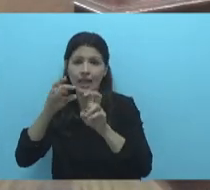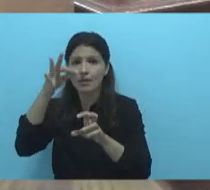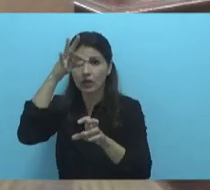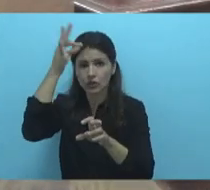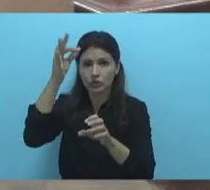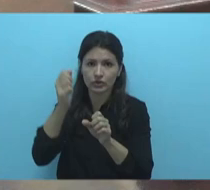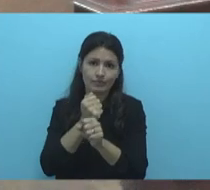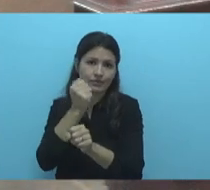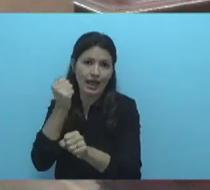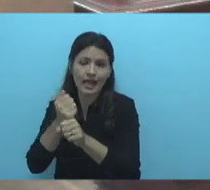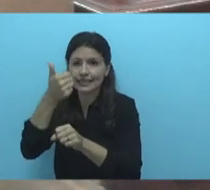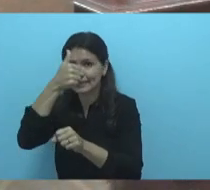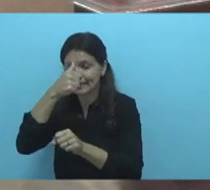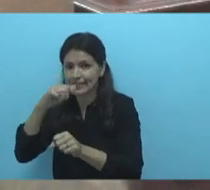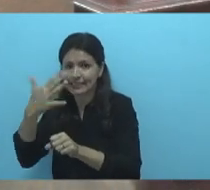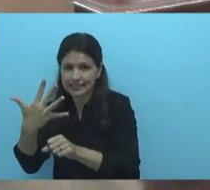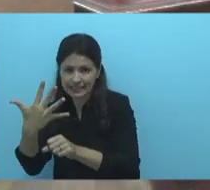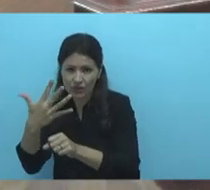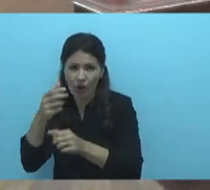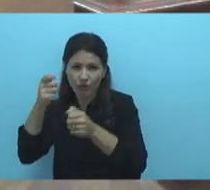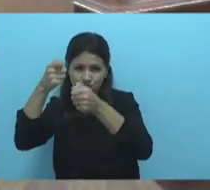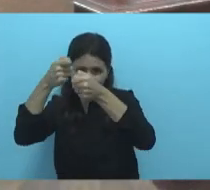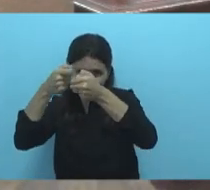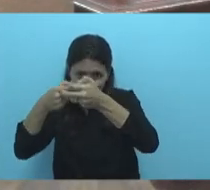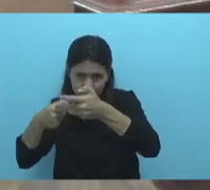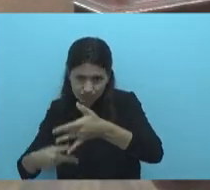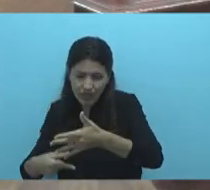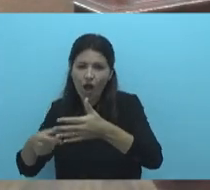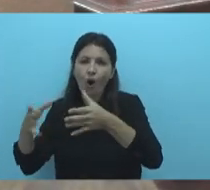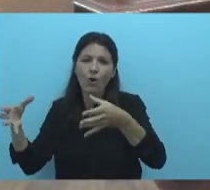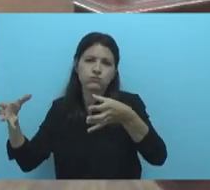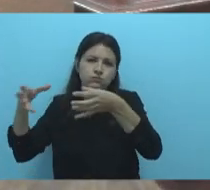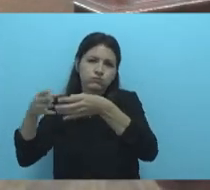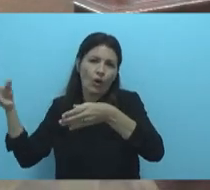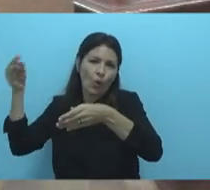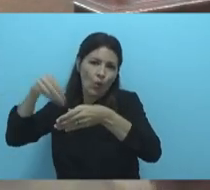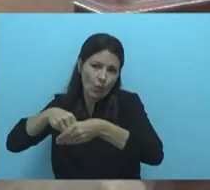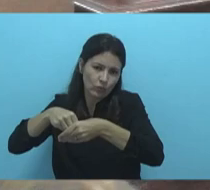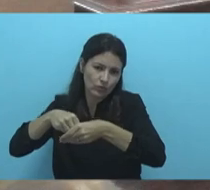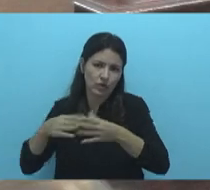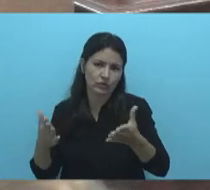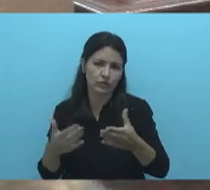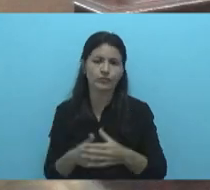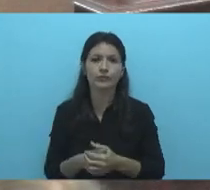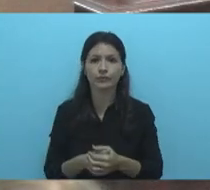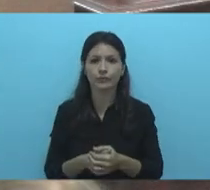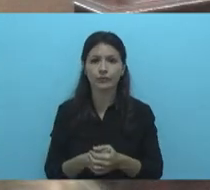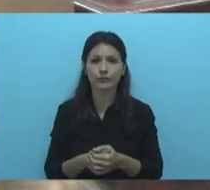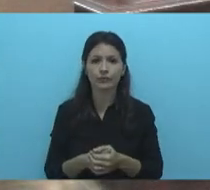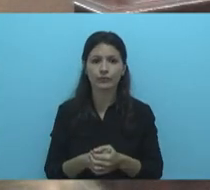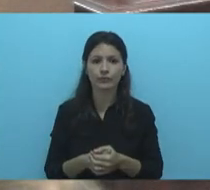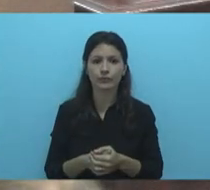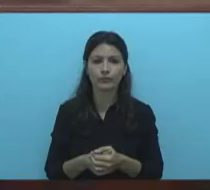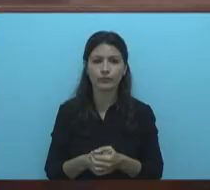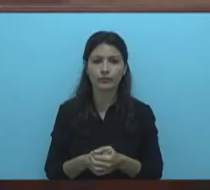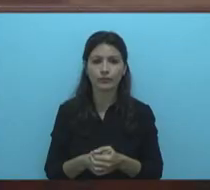en bloque con votación por señas. Bien. ¿Está bien? Sí, sí,